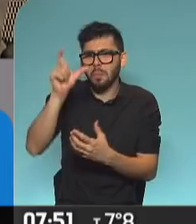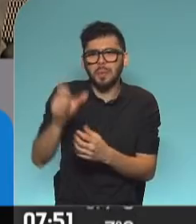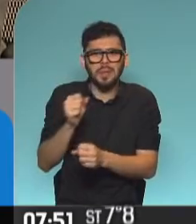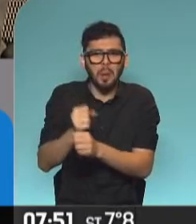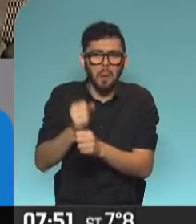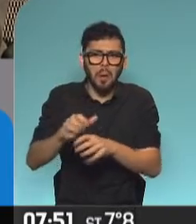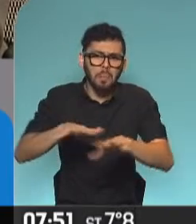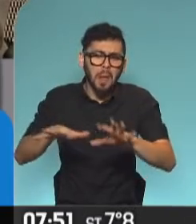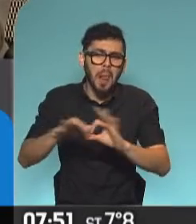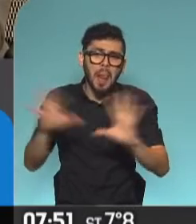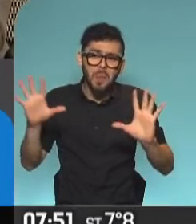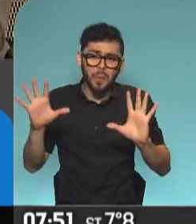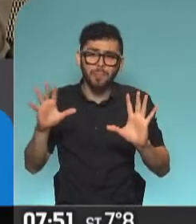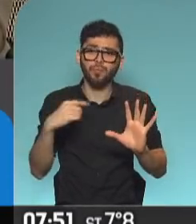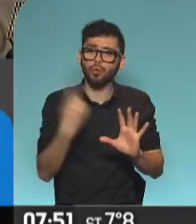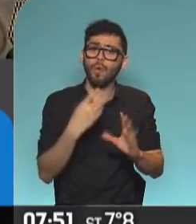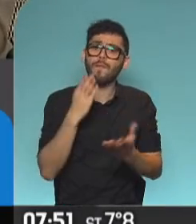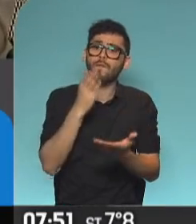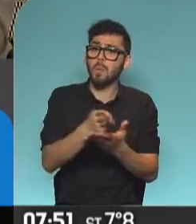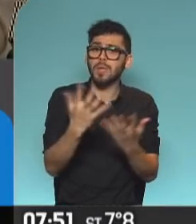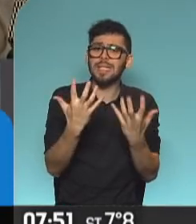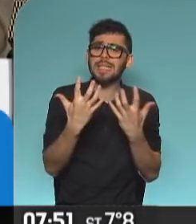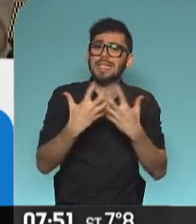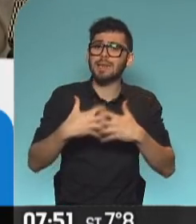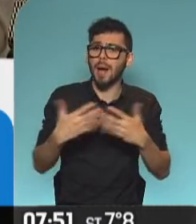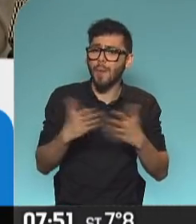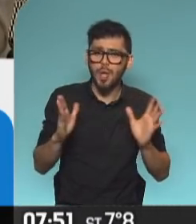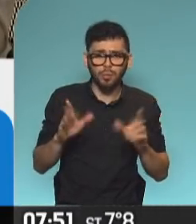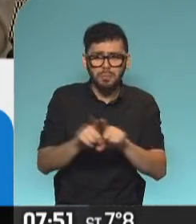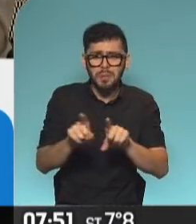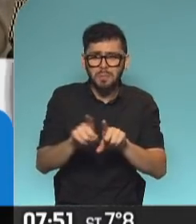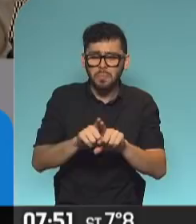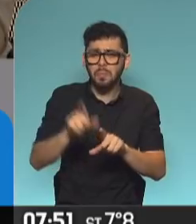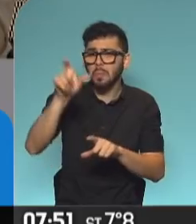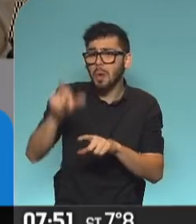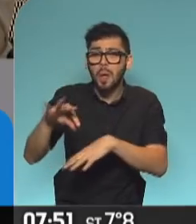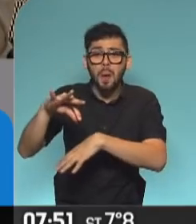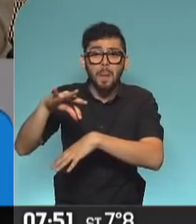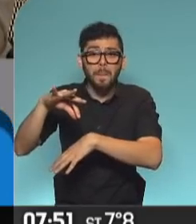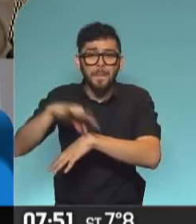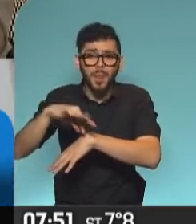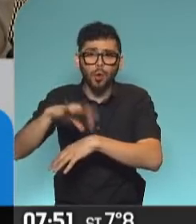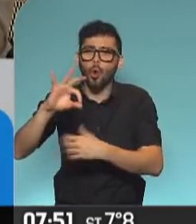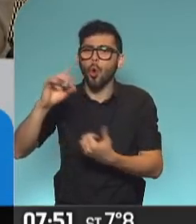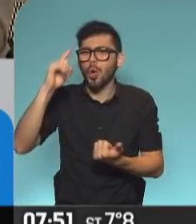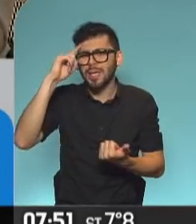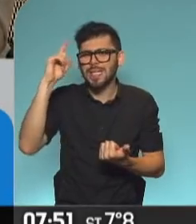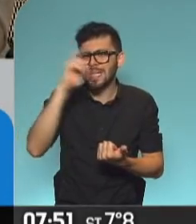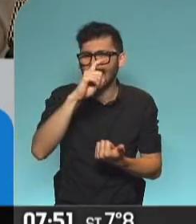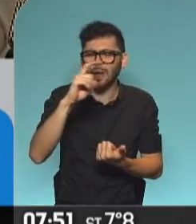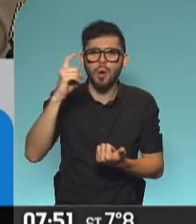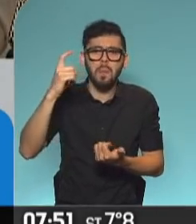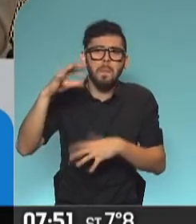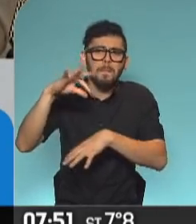actuar libremente. Nosotros fuimos a un sistema abierto en ese sentido, permitiéndole a cualquier médico, psiquiatra, médico clínico o psicólogo